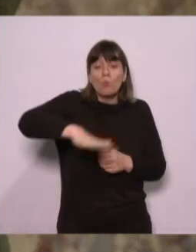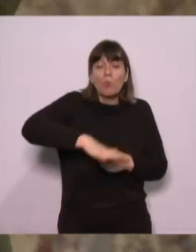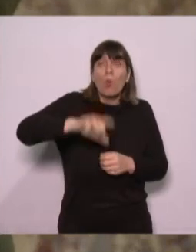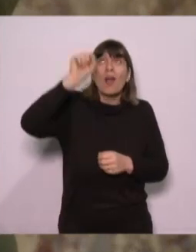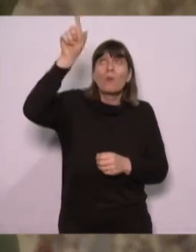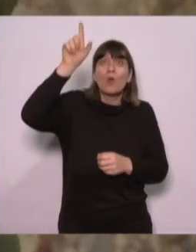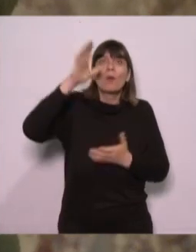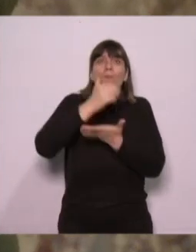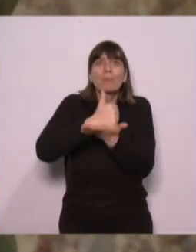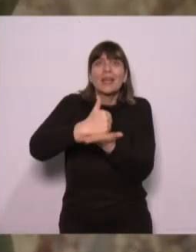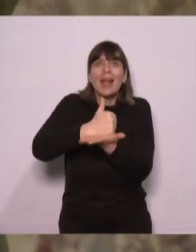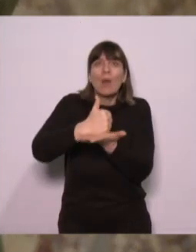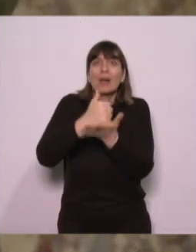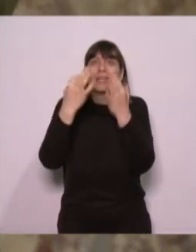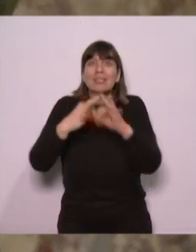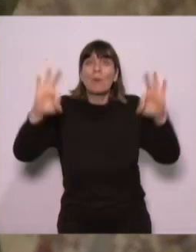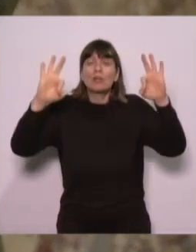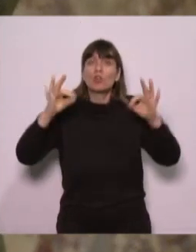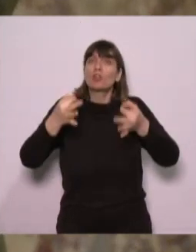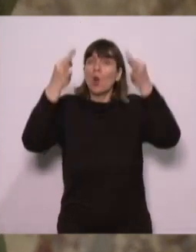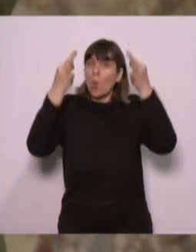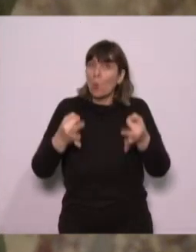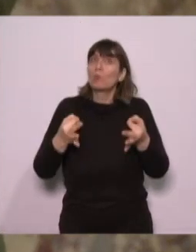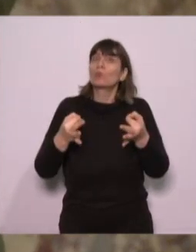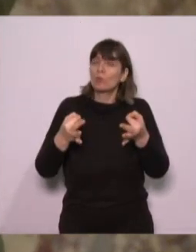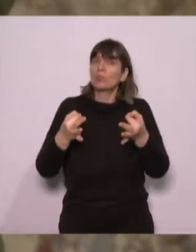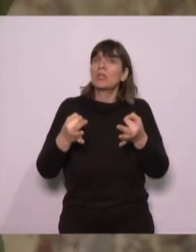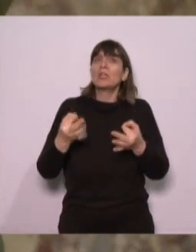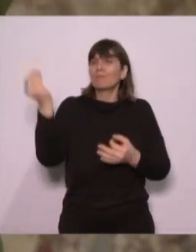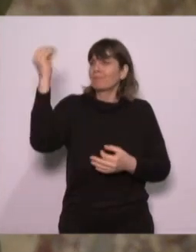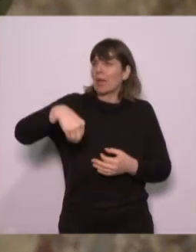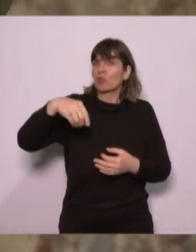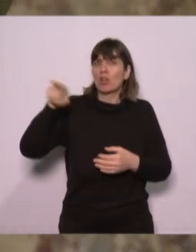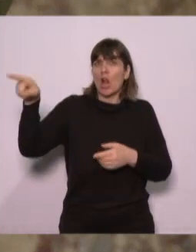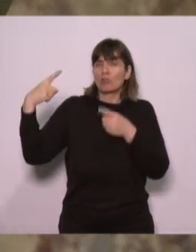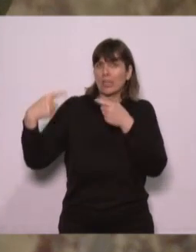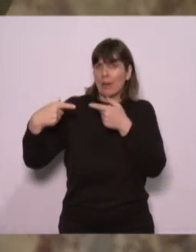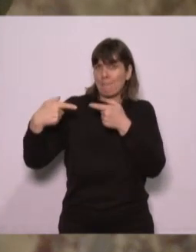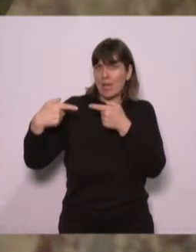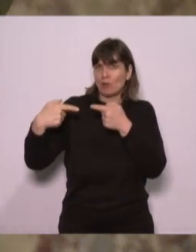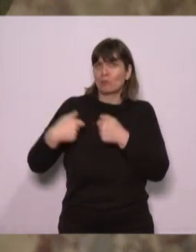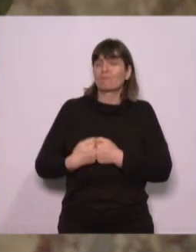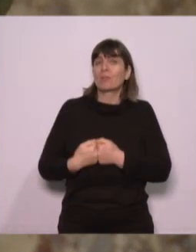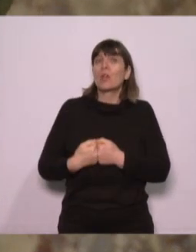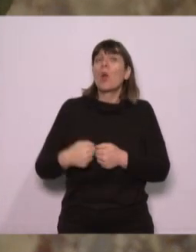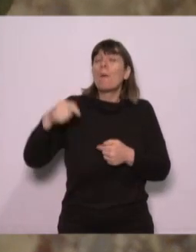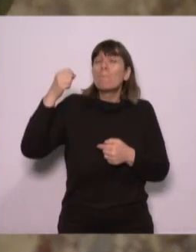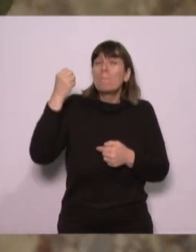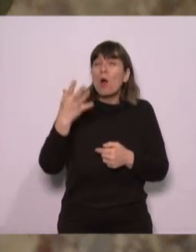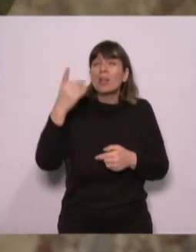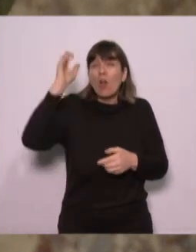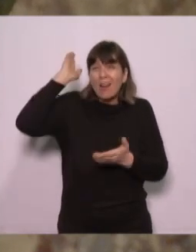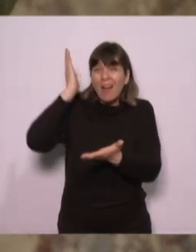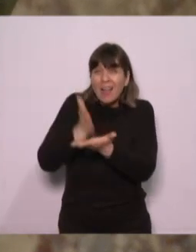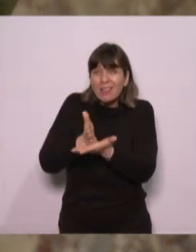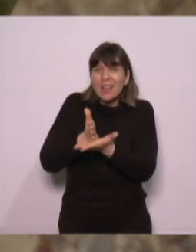Tu pueblo esperaba a la vez la salvación de los justos y la perdición de sus enemigos, porque con